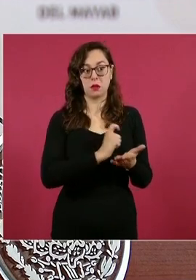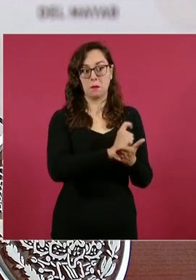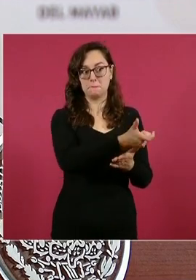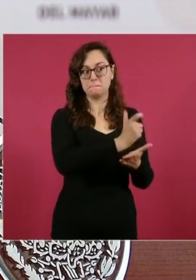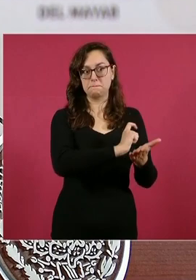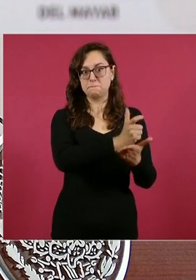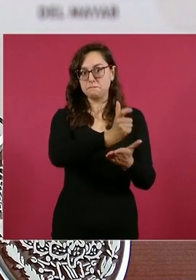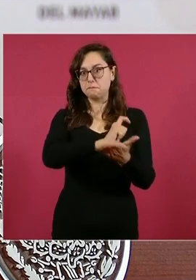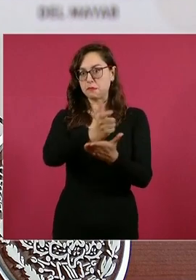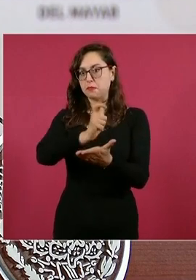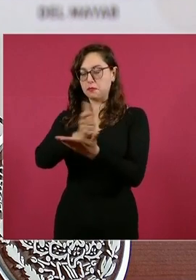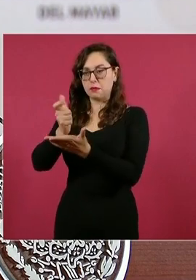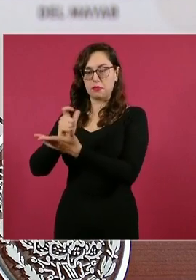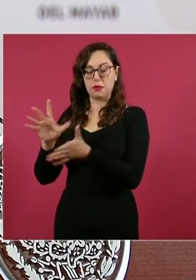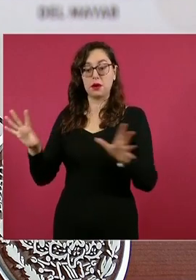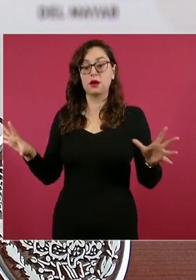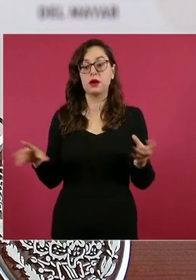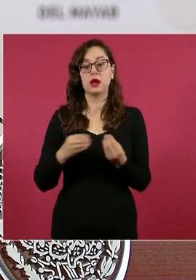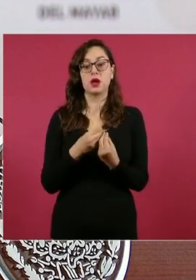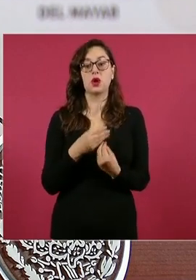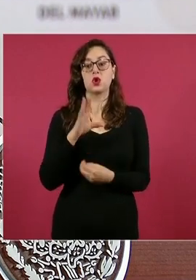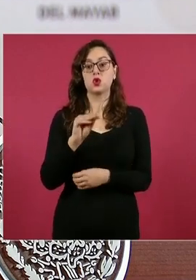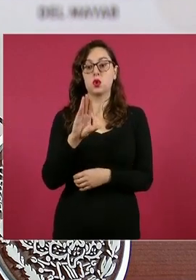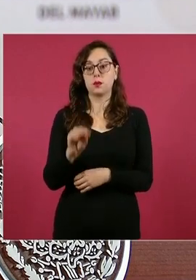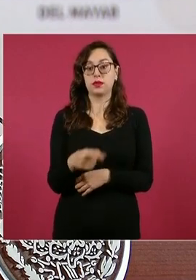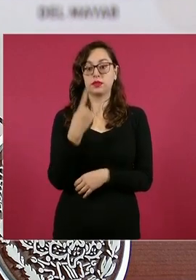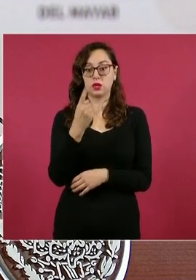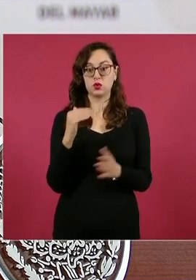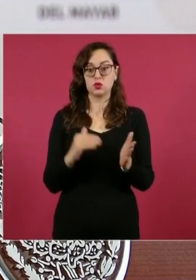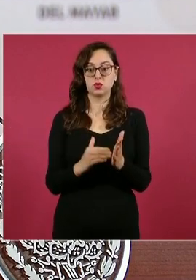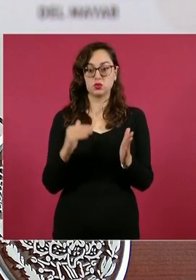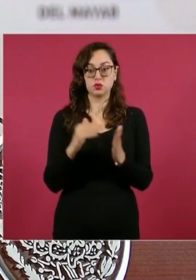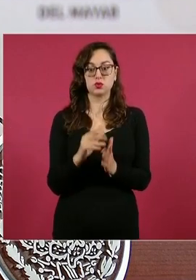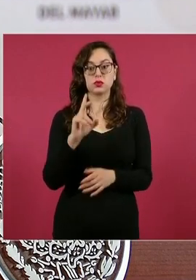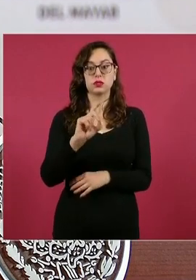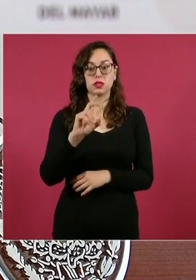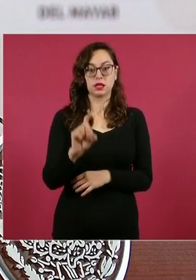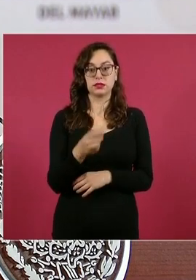erogaciones o pagos de 91 millon